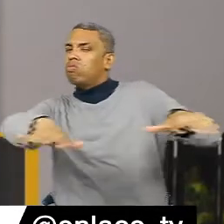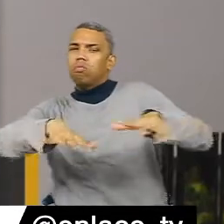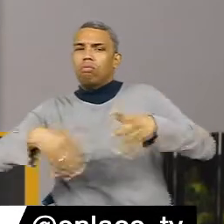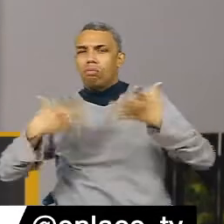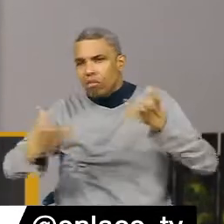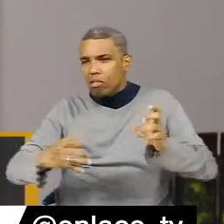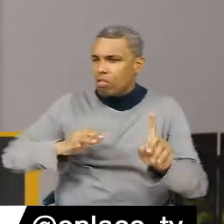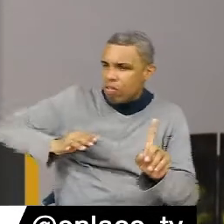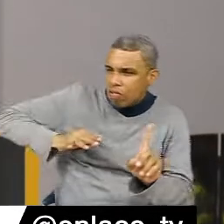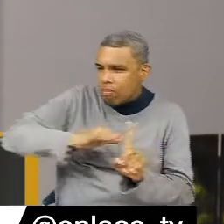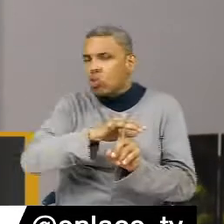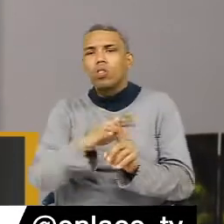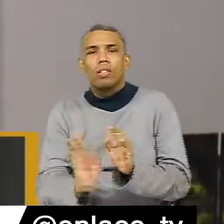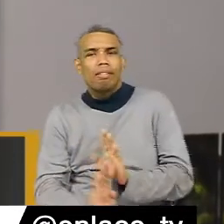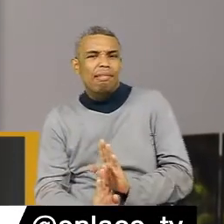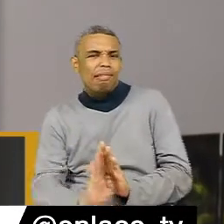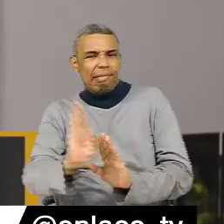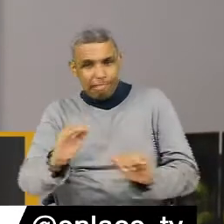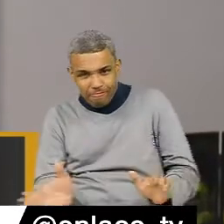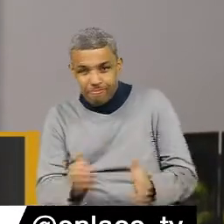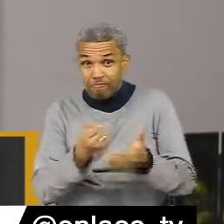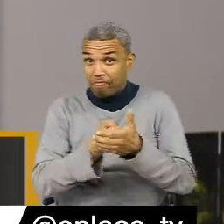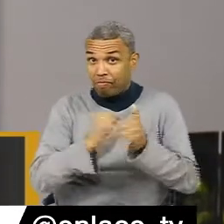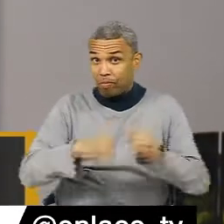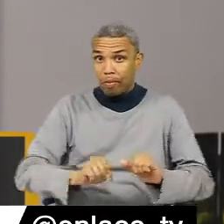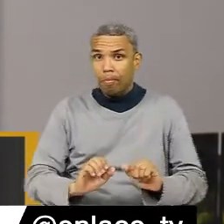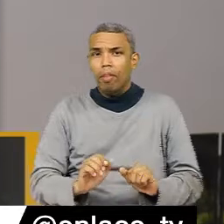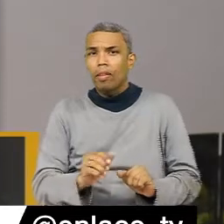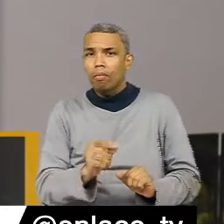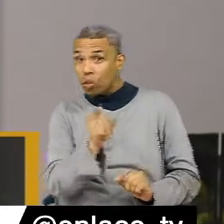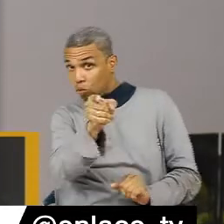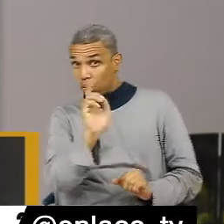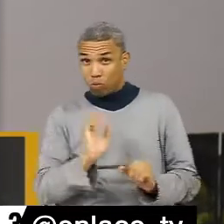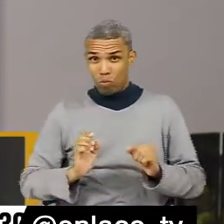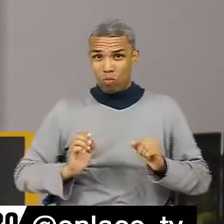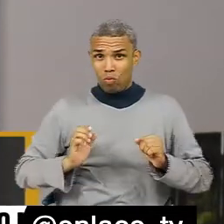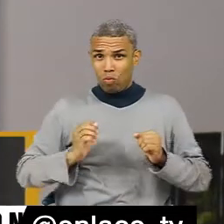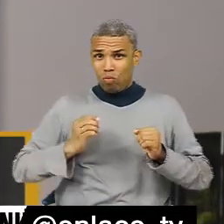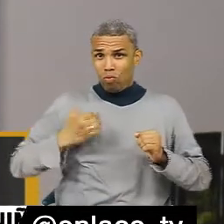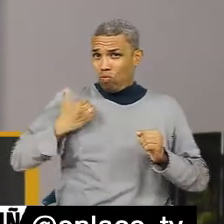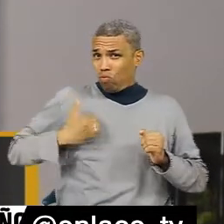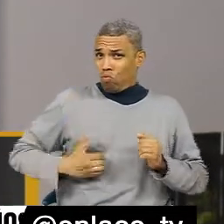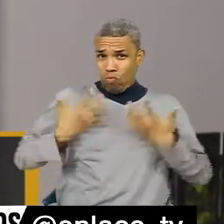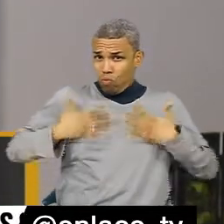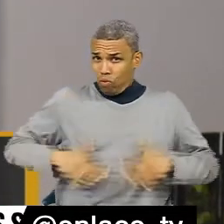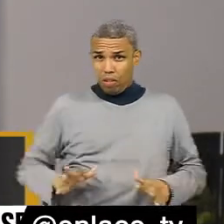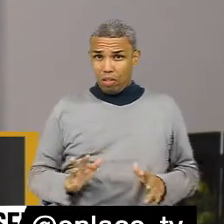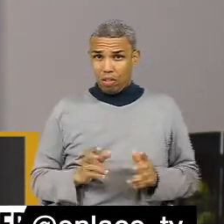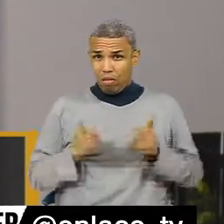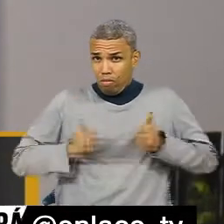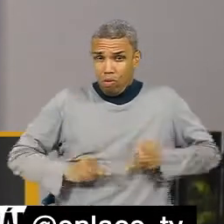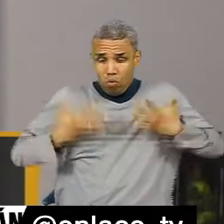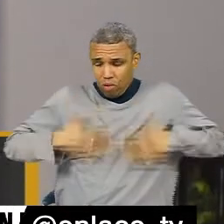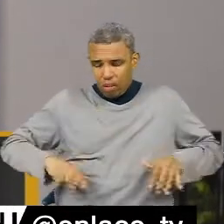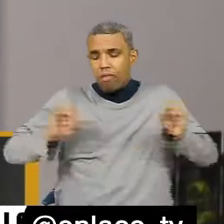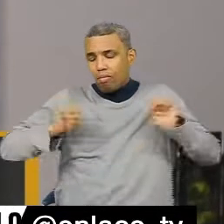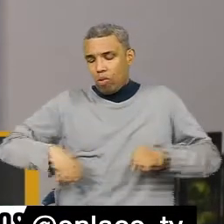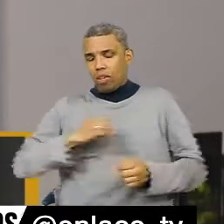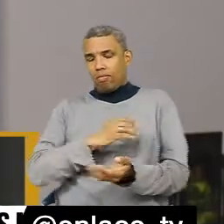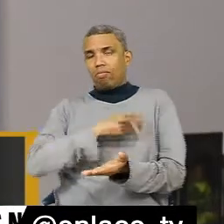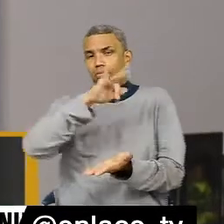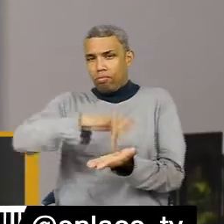están comprometidas. Pero podemos ir nosotros los barranqueños, la comunidad en general, los padres de familia pueden ir a visitar la muestra comercial, pero los